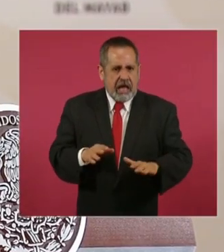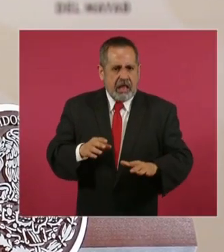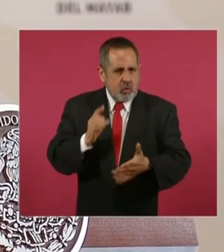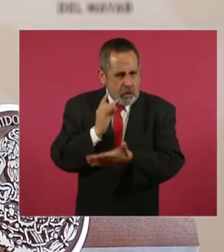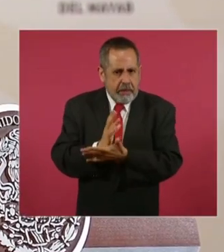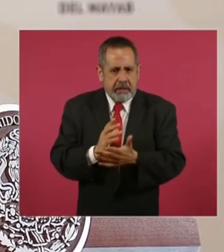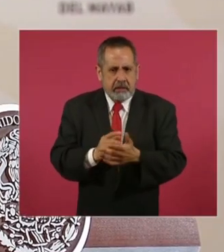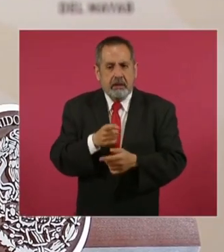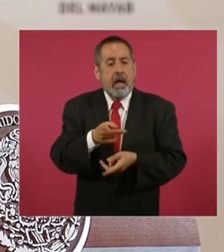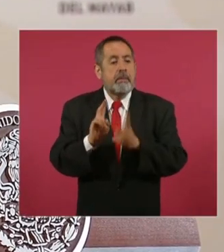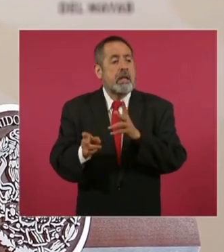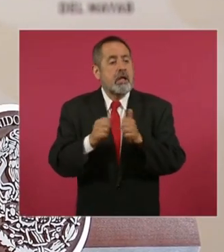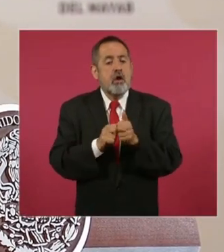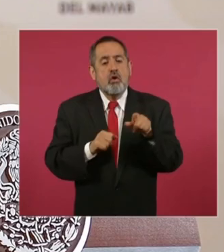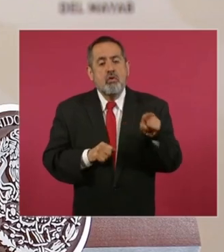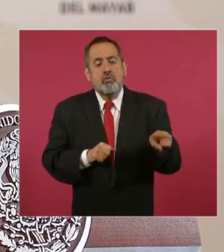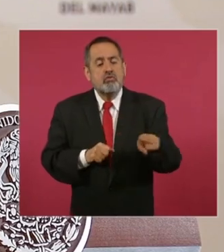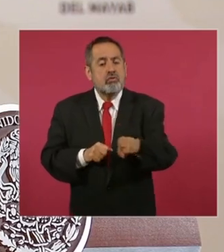hablar con los